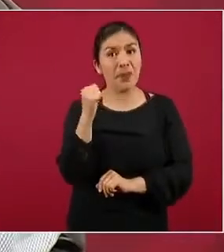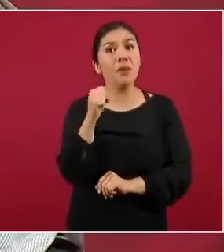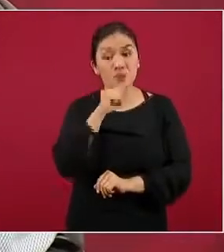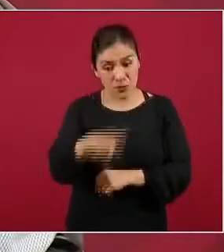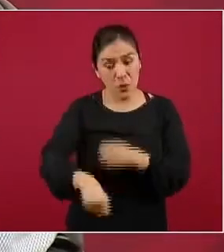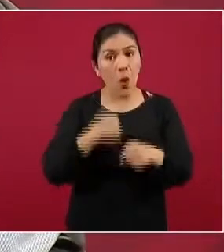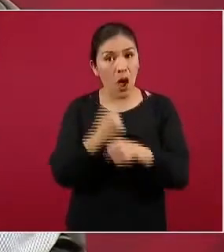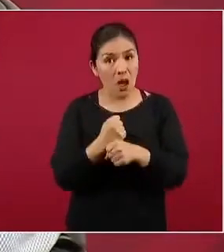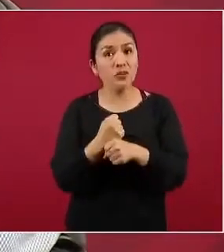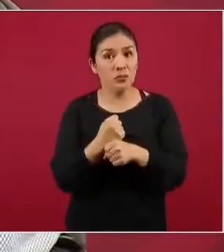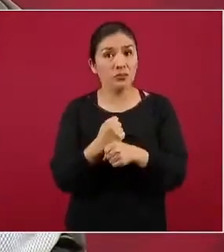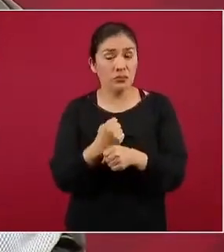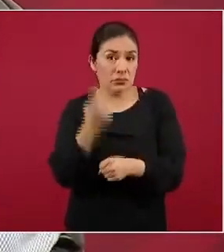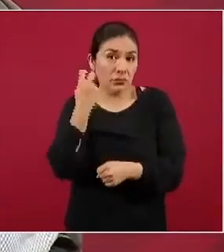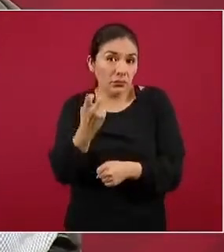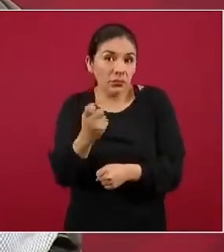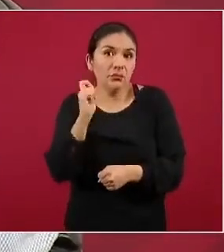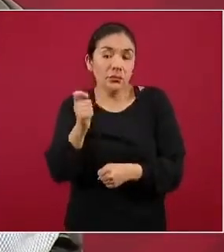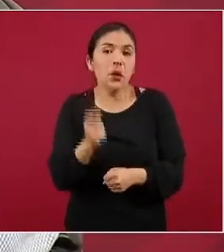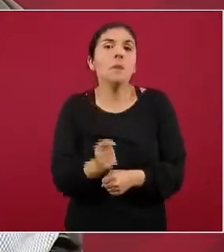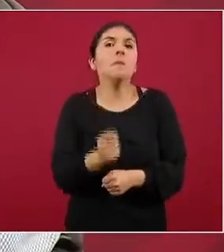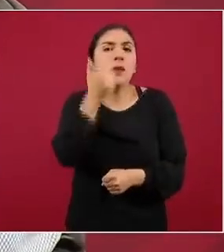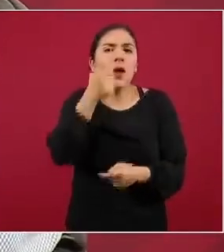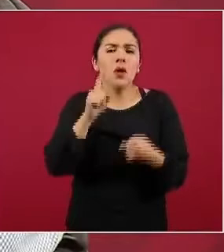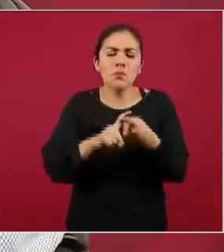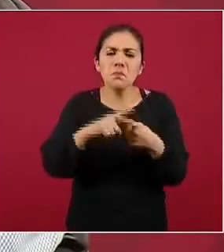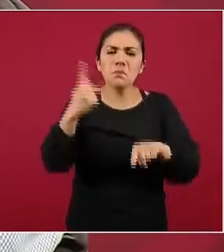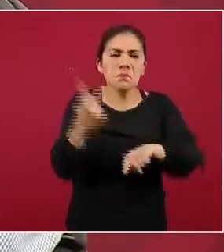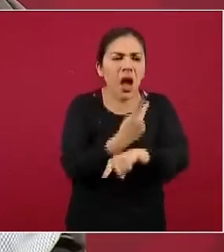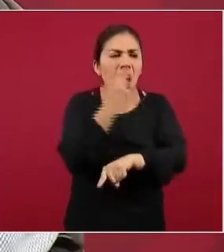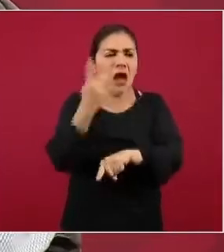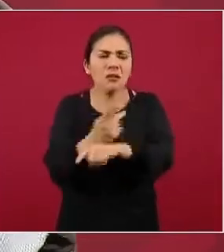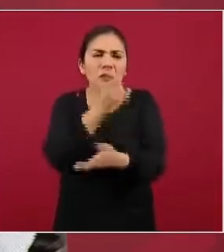año. Casos, lógicamente, que primeros